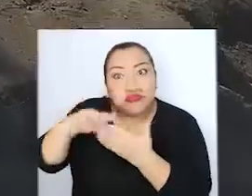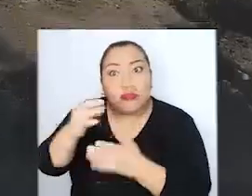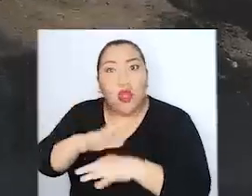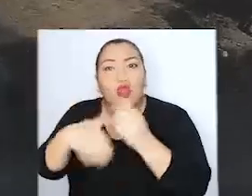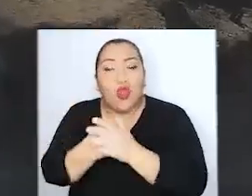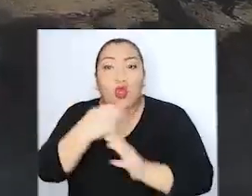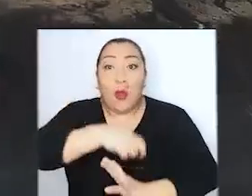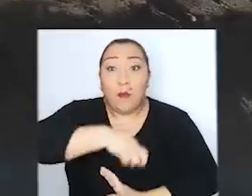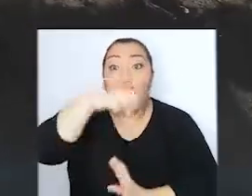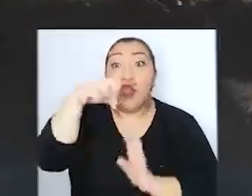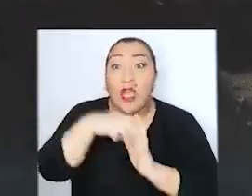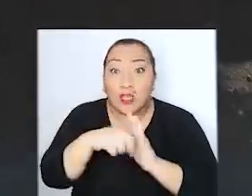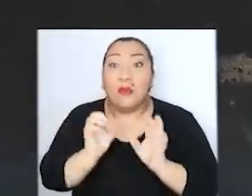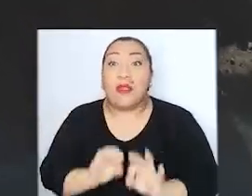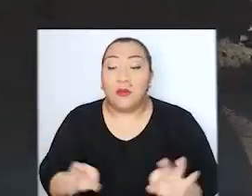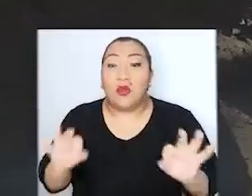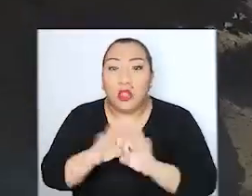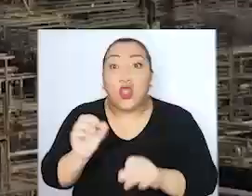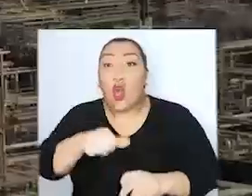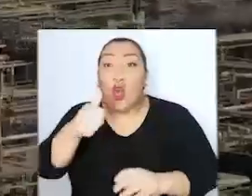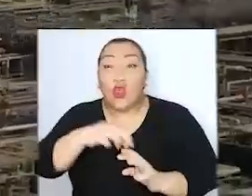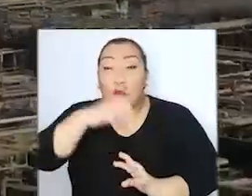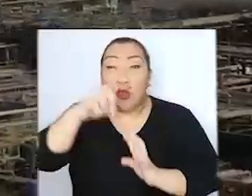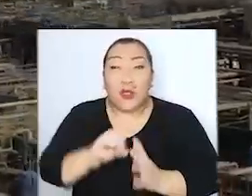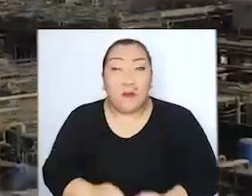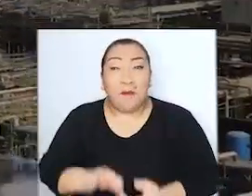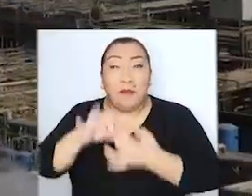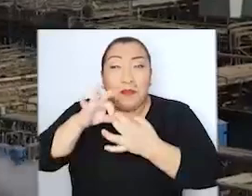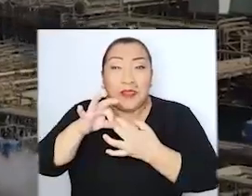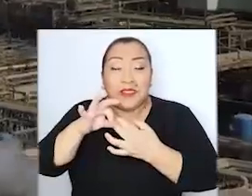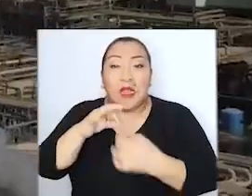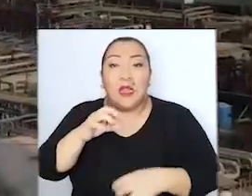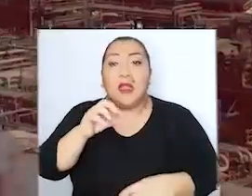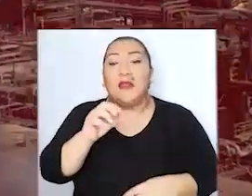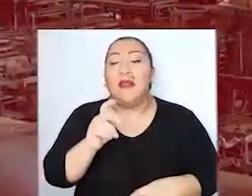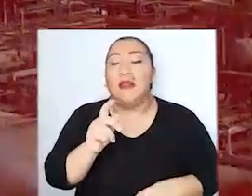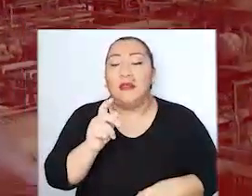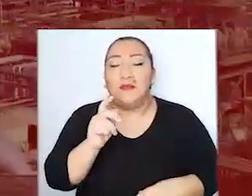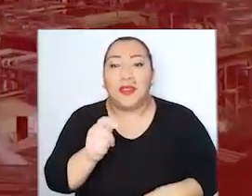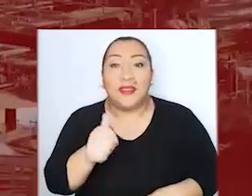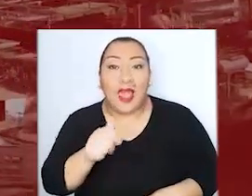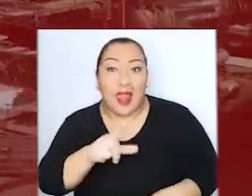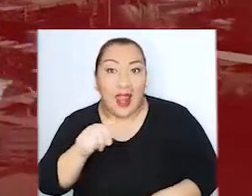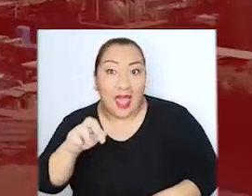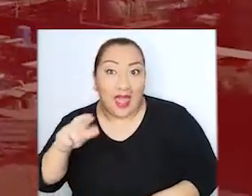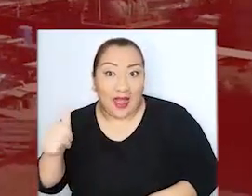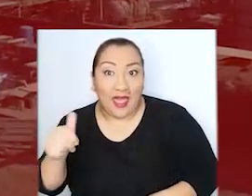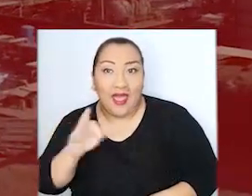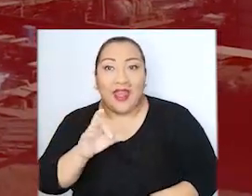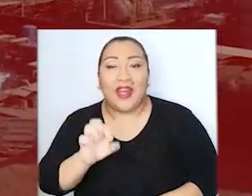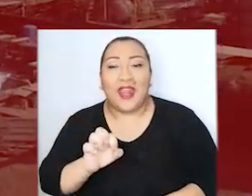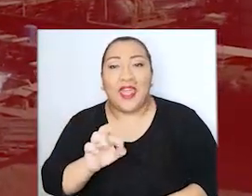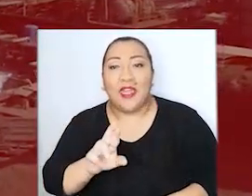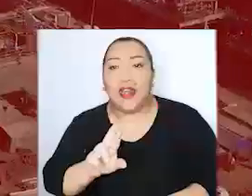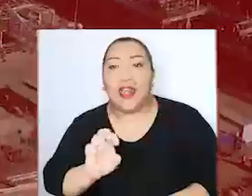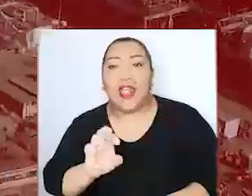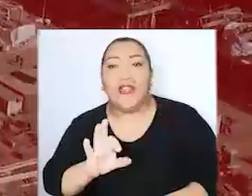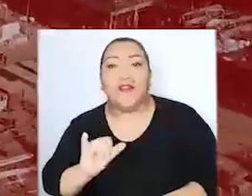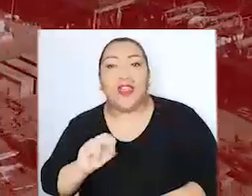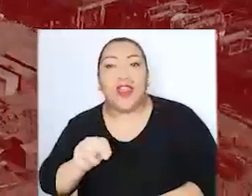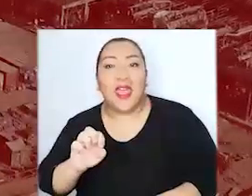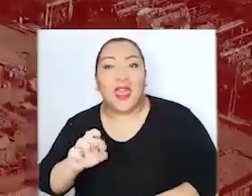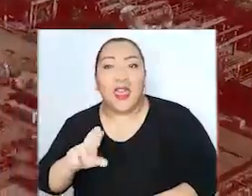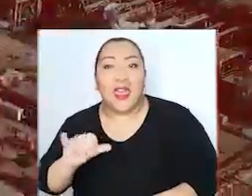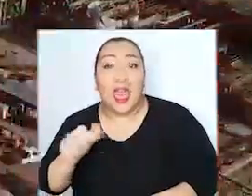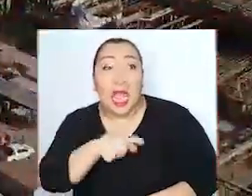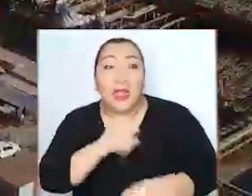cumplimiento al proyecto de modernización de la refinería de Talara, cuya inversión supera los 5.000 millones de dólares. Dicho proyecto es uno de los